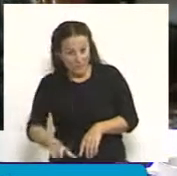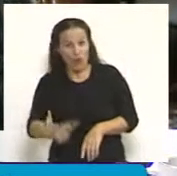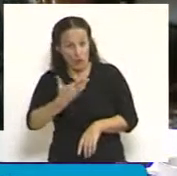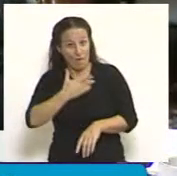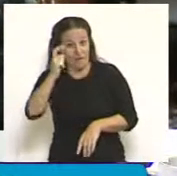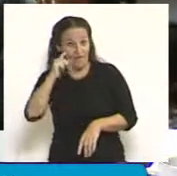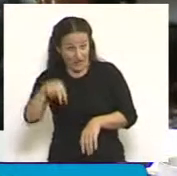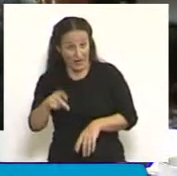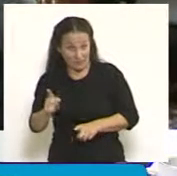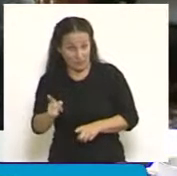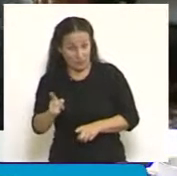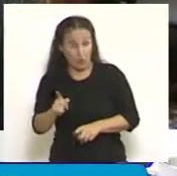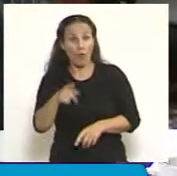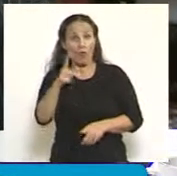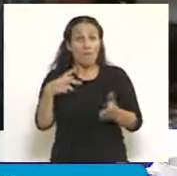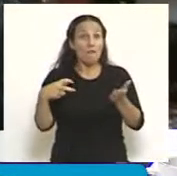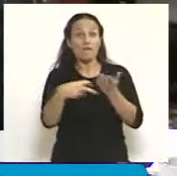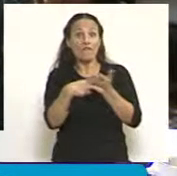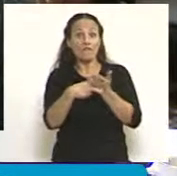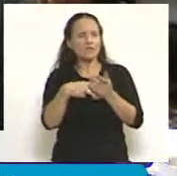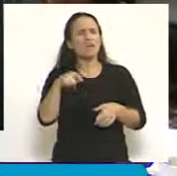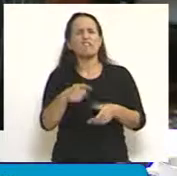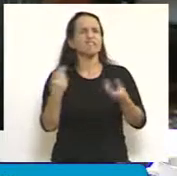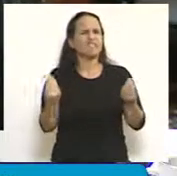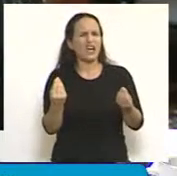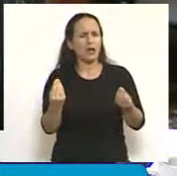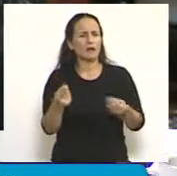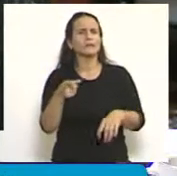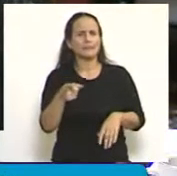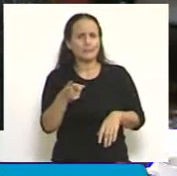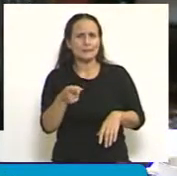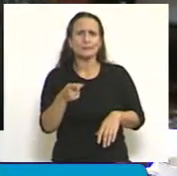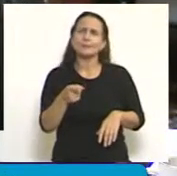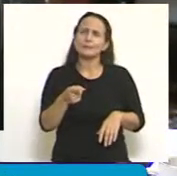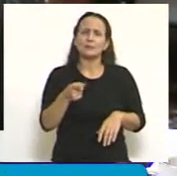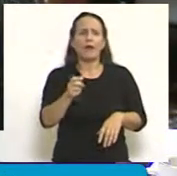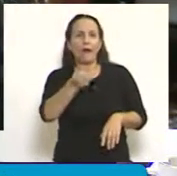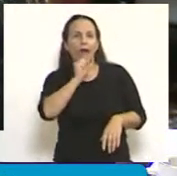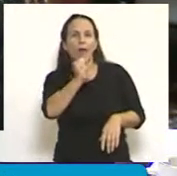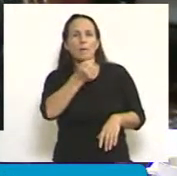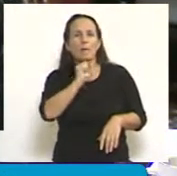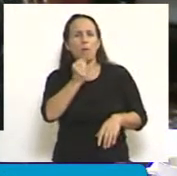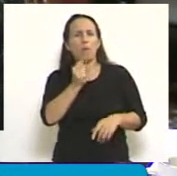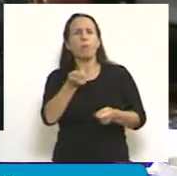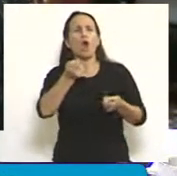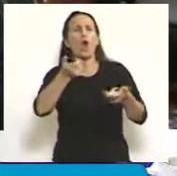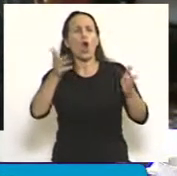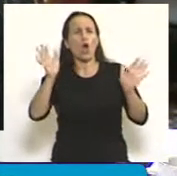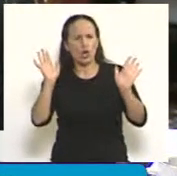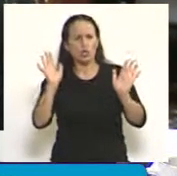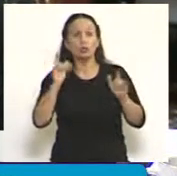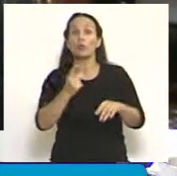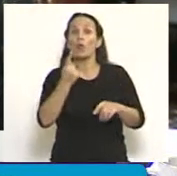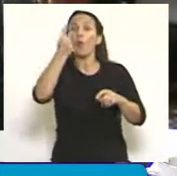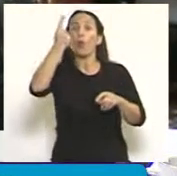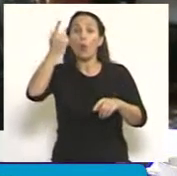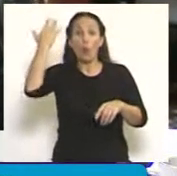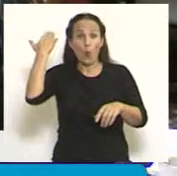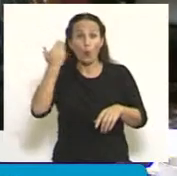por la cual a ellas me remito. Esto es en cuanto a la Ley de Organización